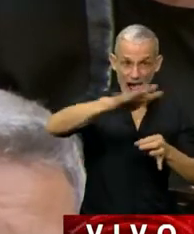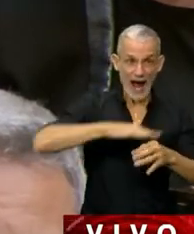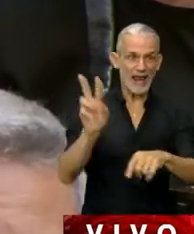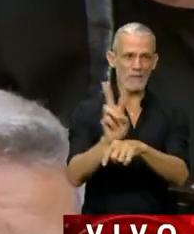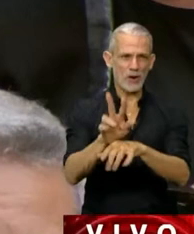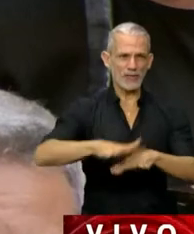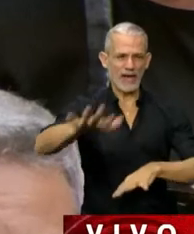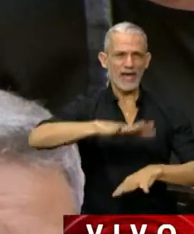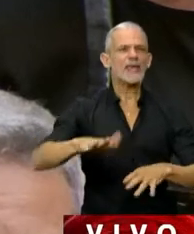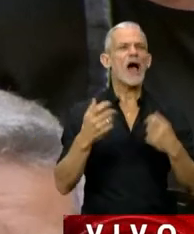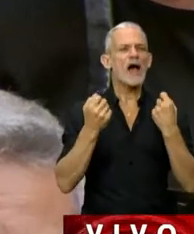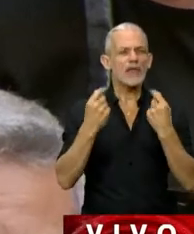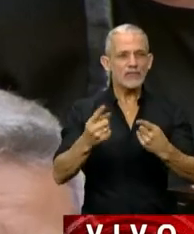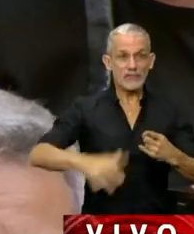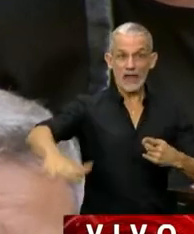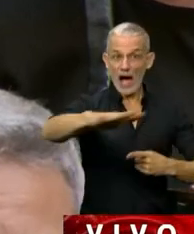protegida